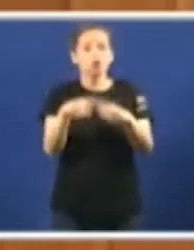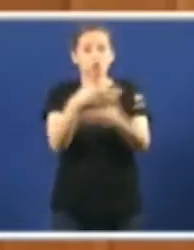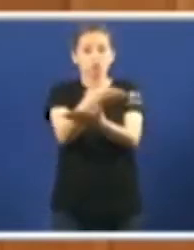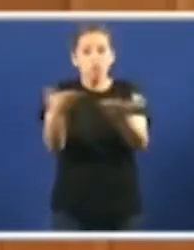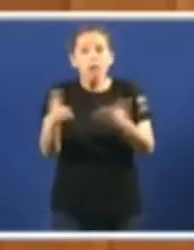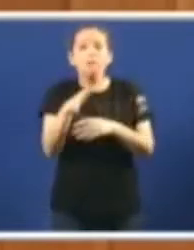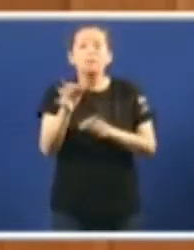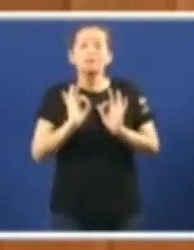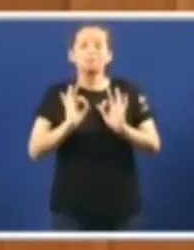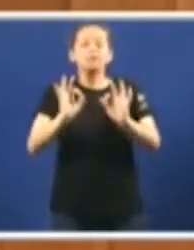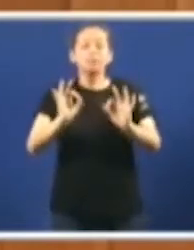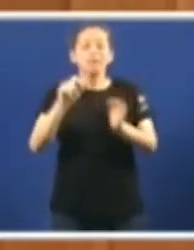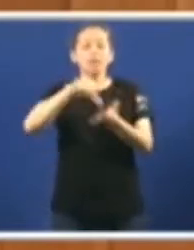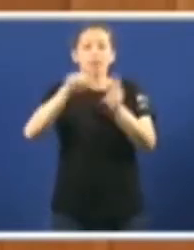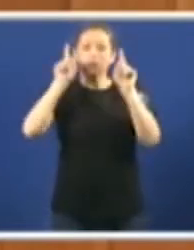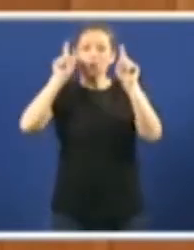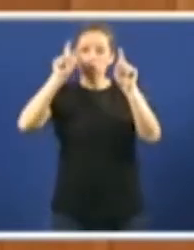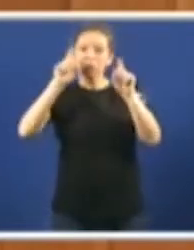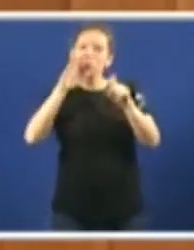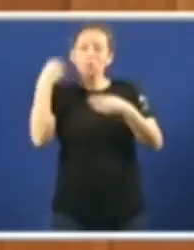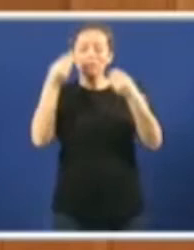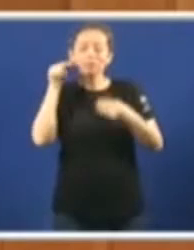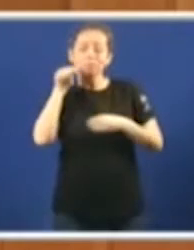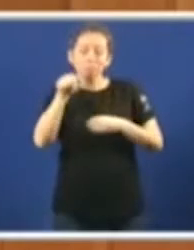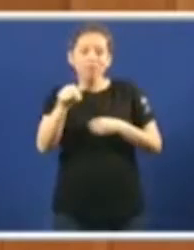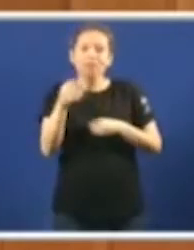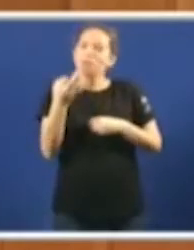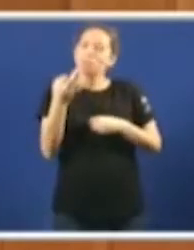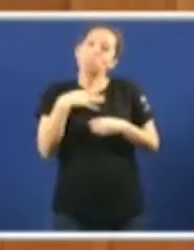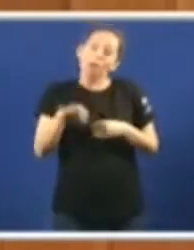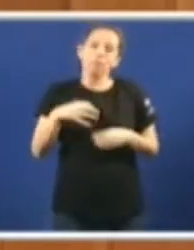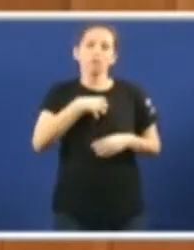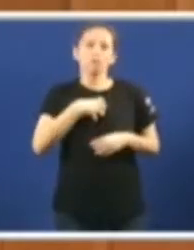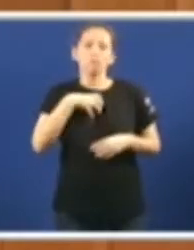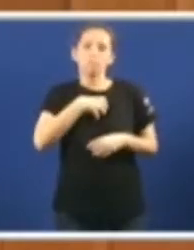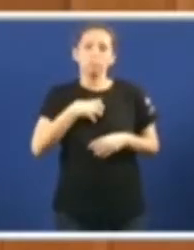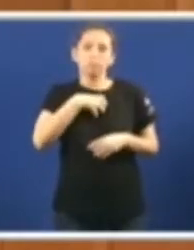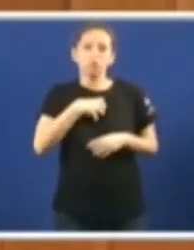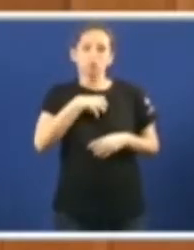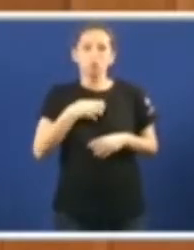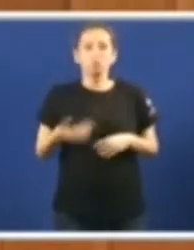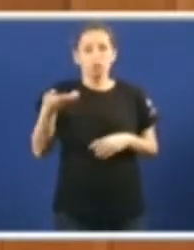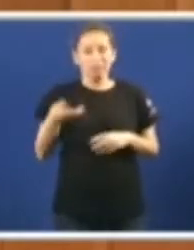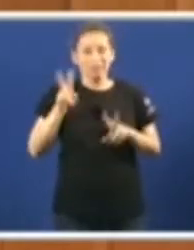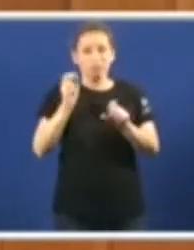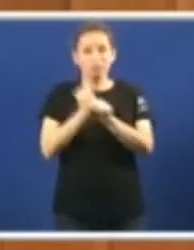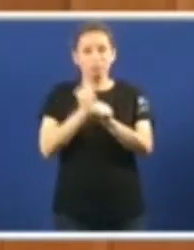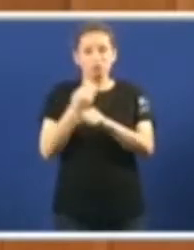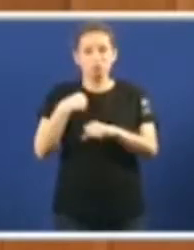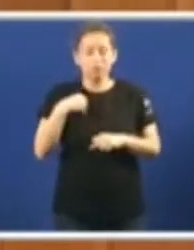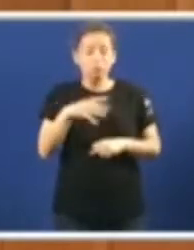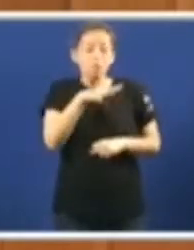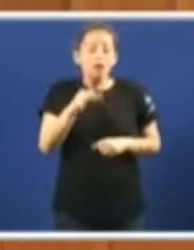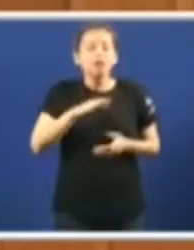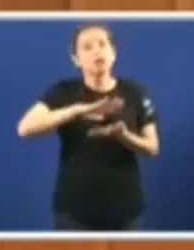especial atención aos centros educativos que pensamos que poden desenvolver unha labor fundamental neste traballo. E, sobre todo, hai que ir un paso máis alá. Hai que colocar